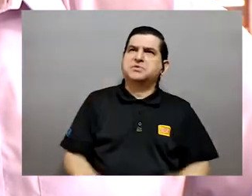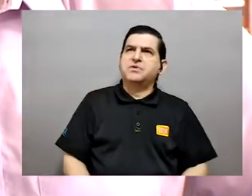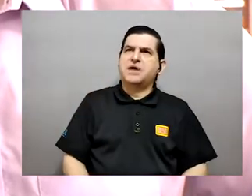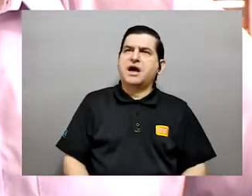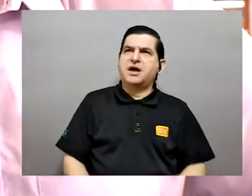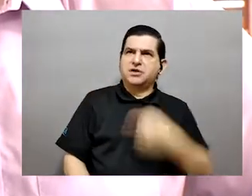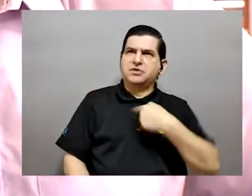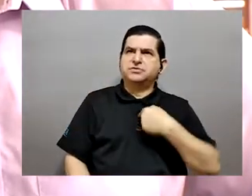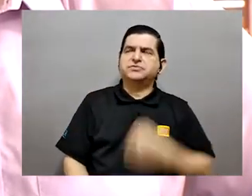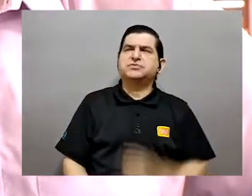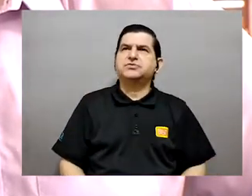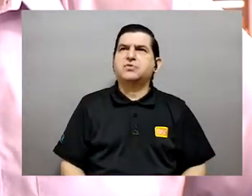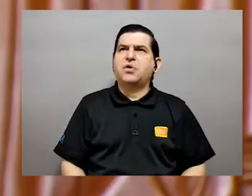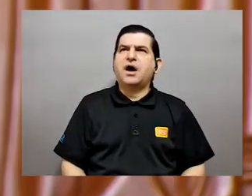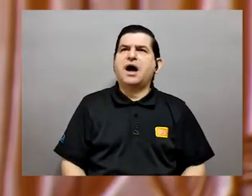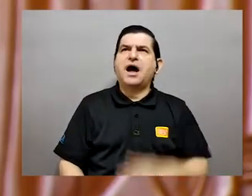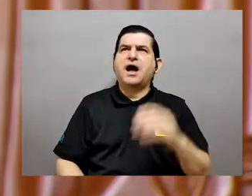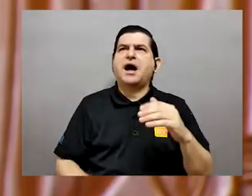pasado